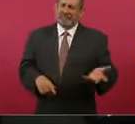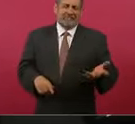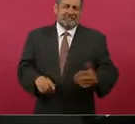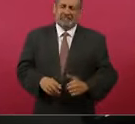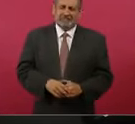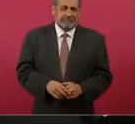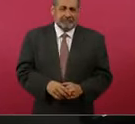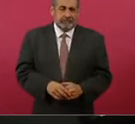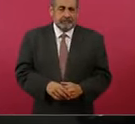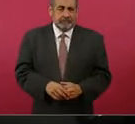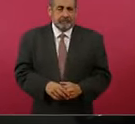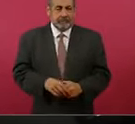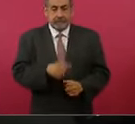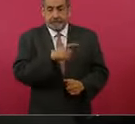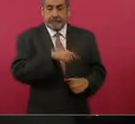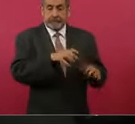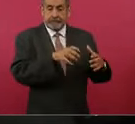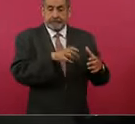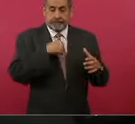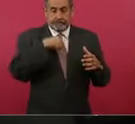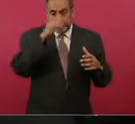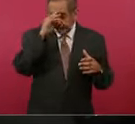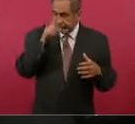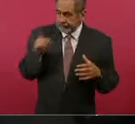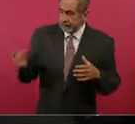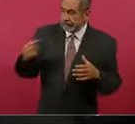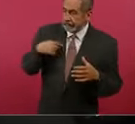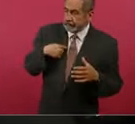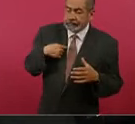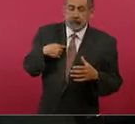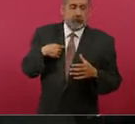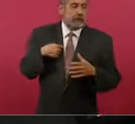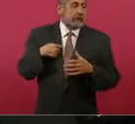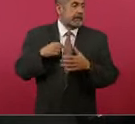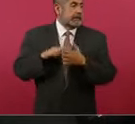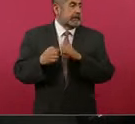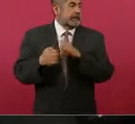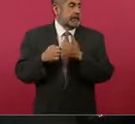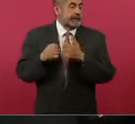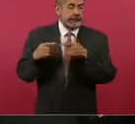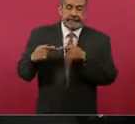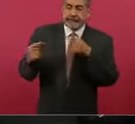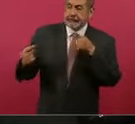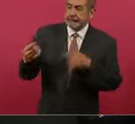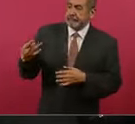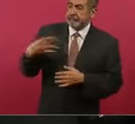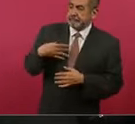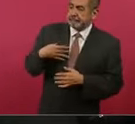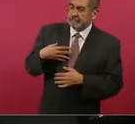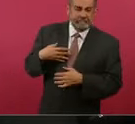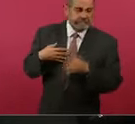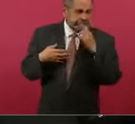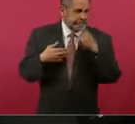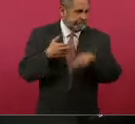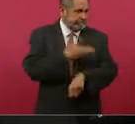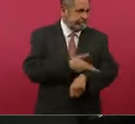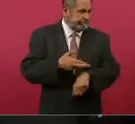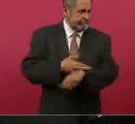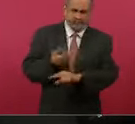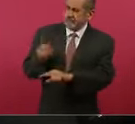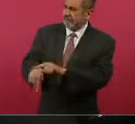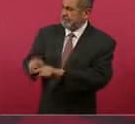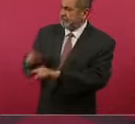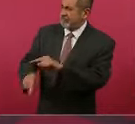a quienes consideran que son sus adversarios y que les pueden ganar? En todos los